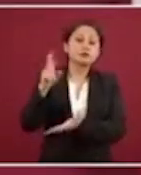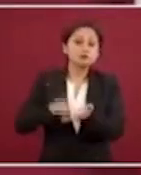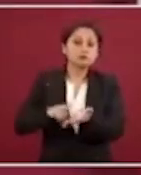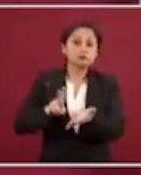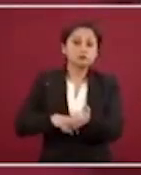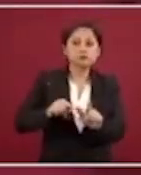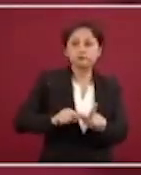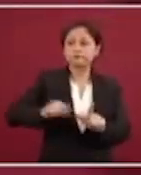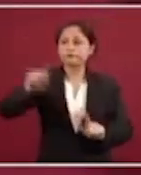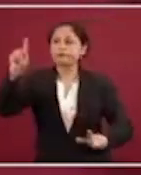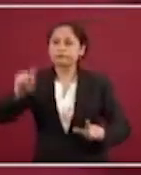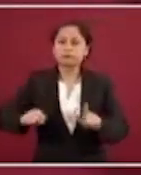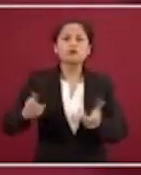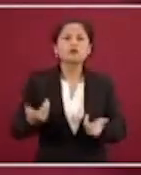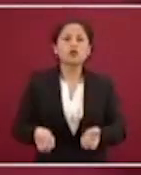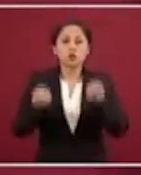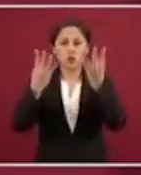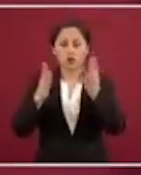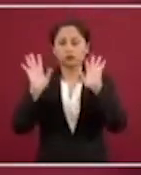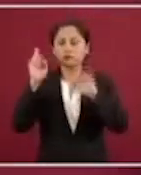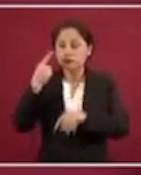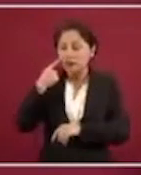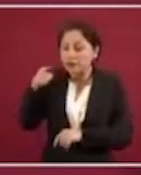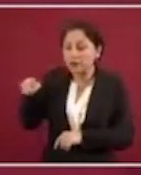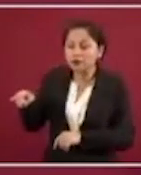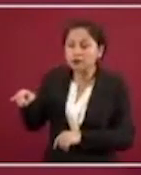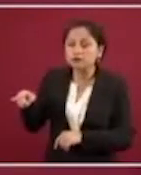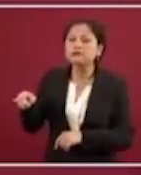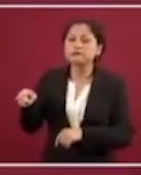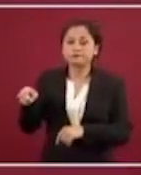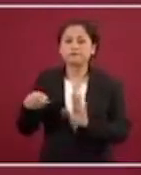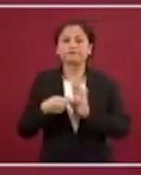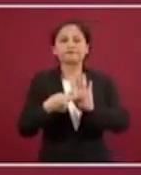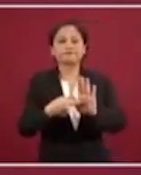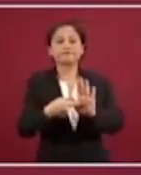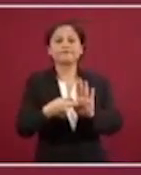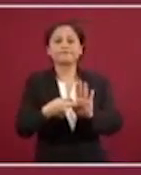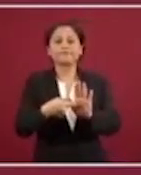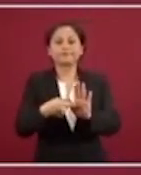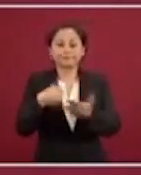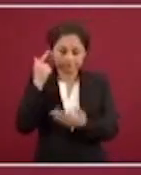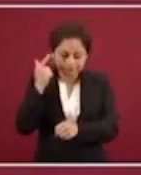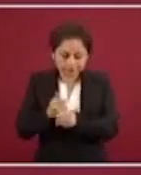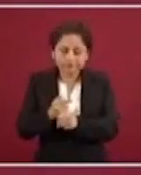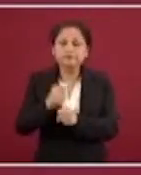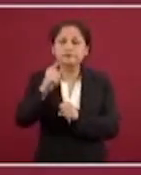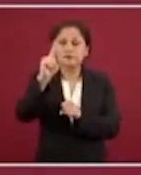si lo tiene. Bajó la inflación. Se